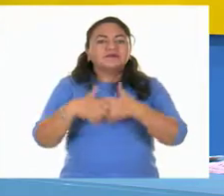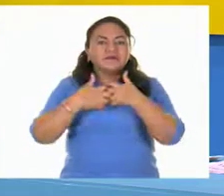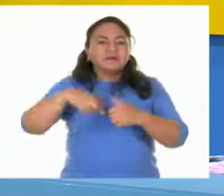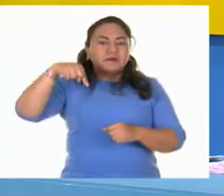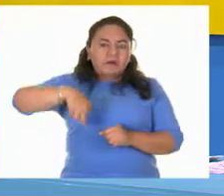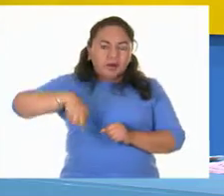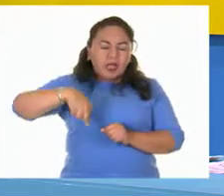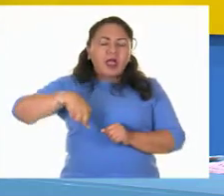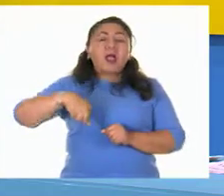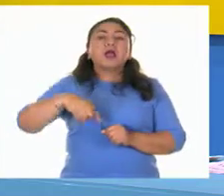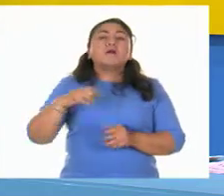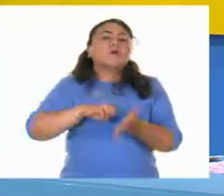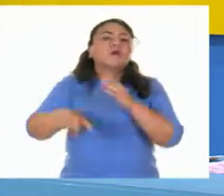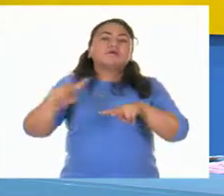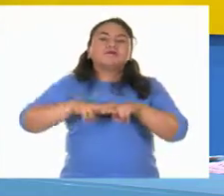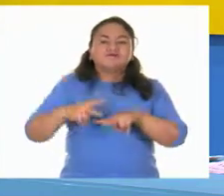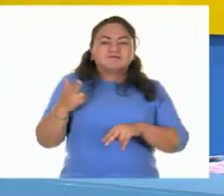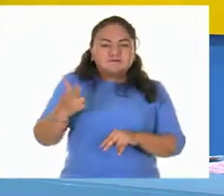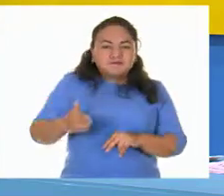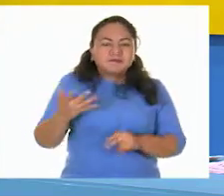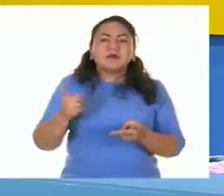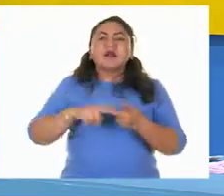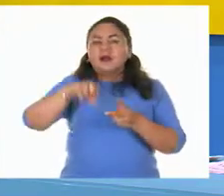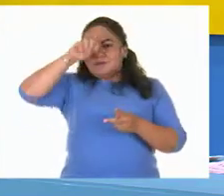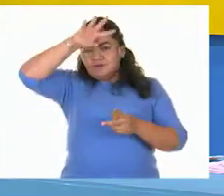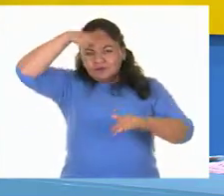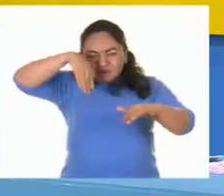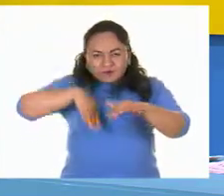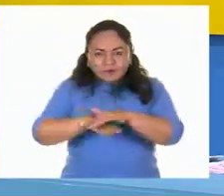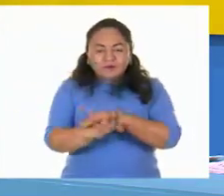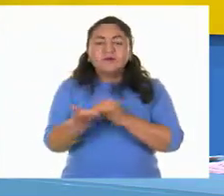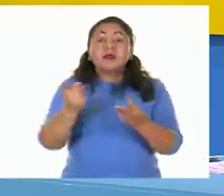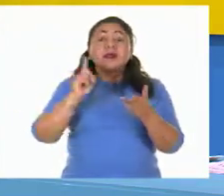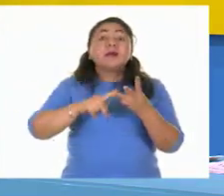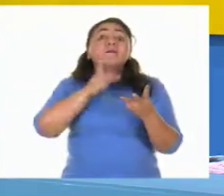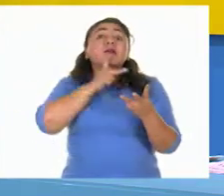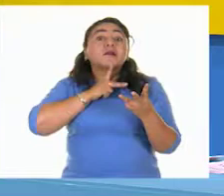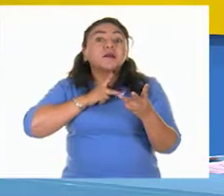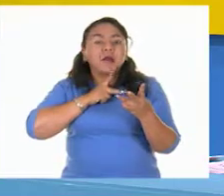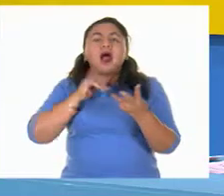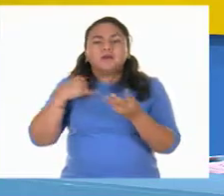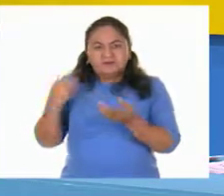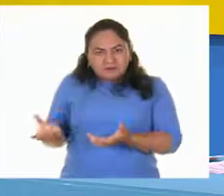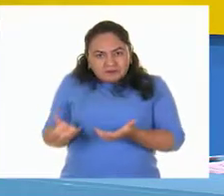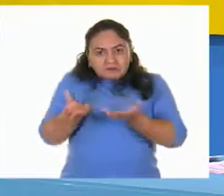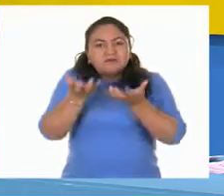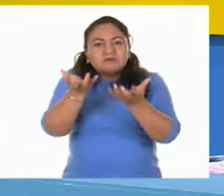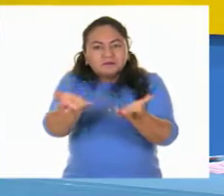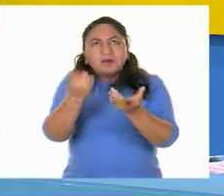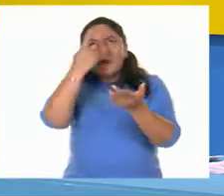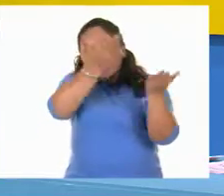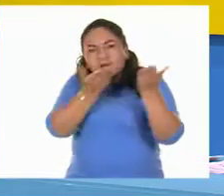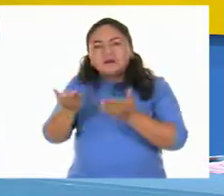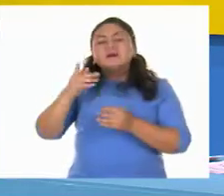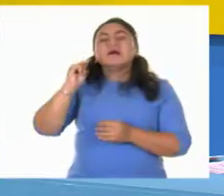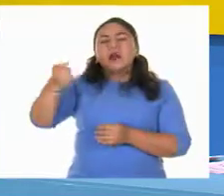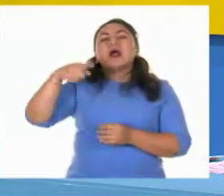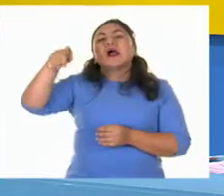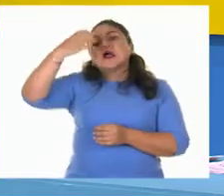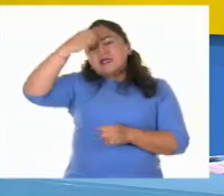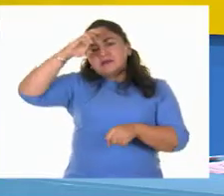por ejemplo, los ferrocarriles, las minas y el petróleo se dieron como concesiones a empresas